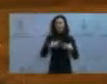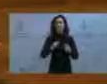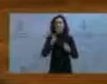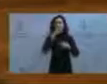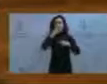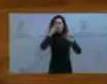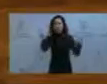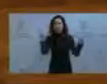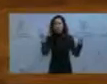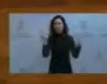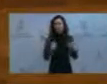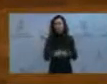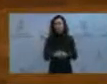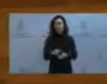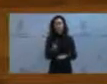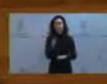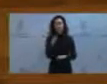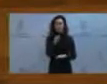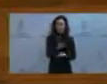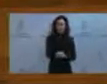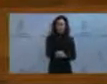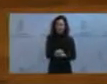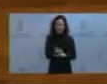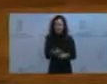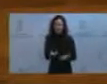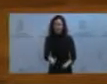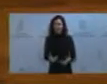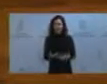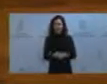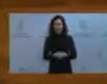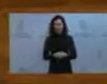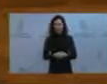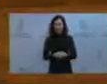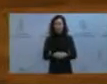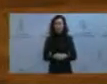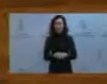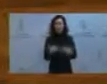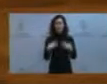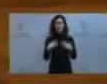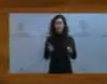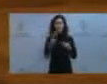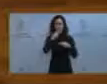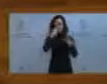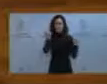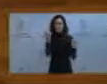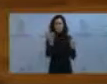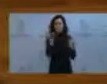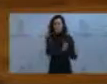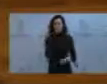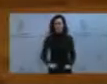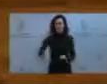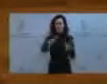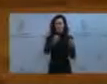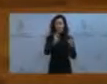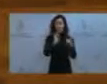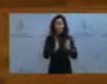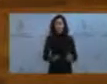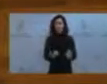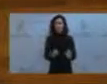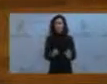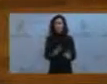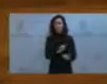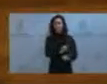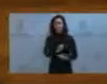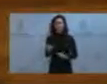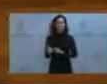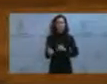nada. Imponer el que la sanidad pública ha de defenderse precisamente privando a